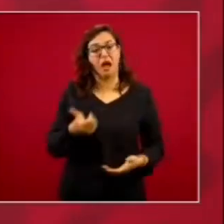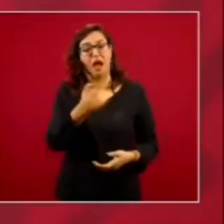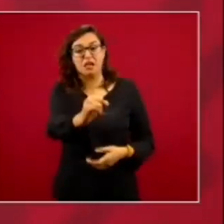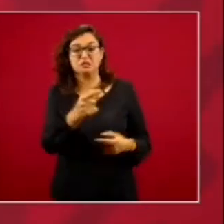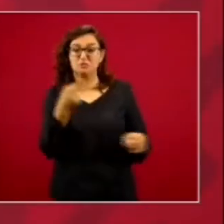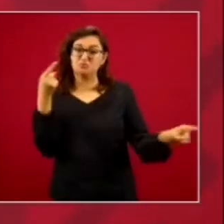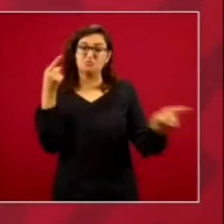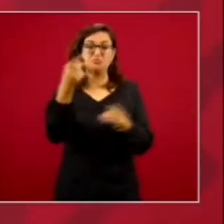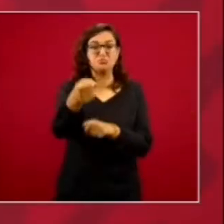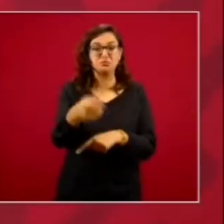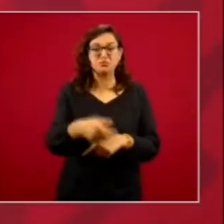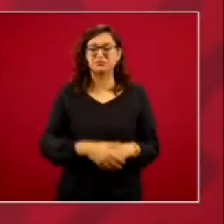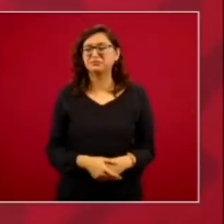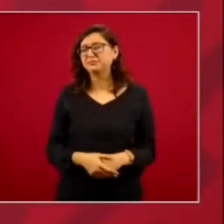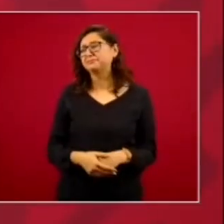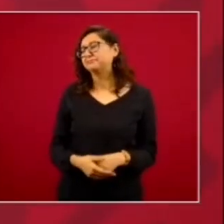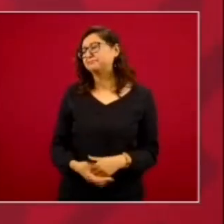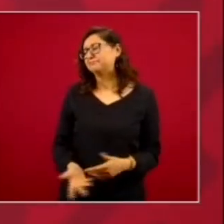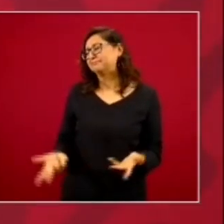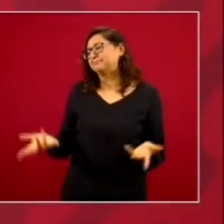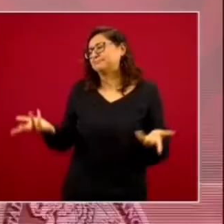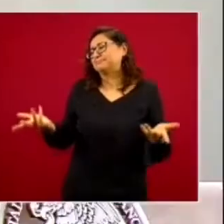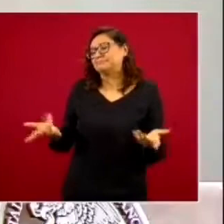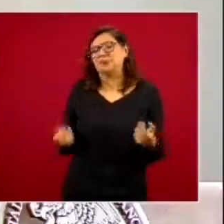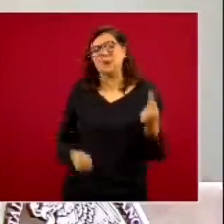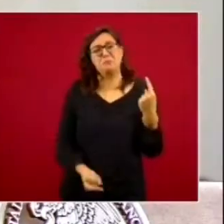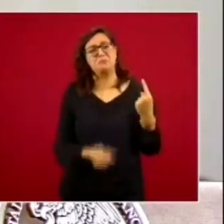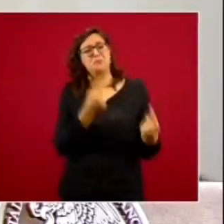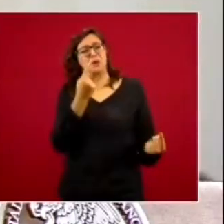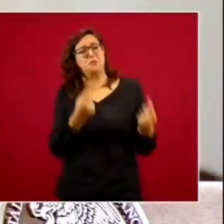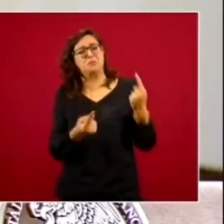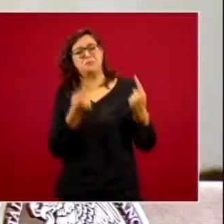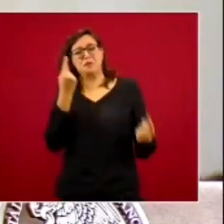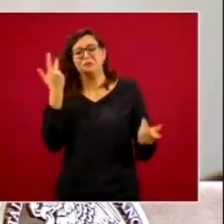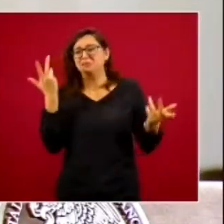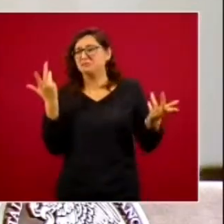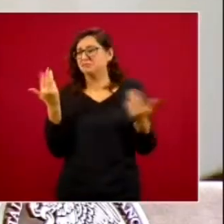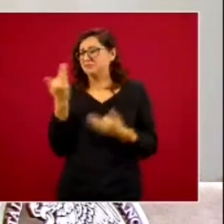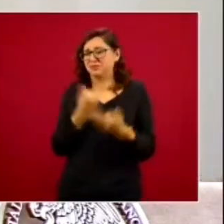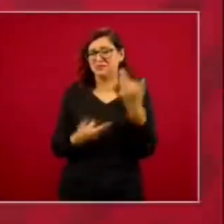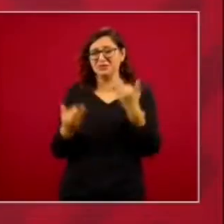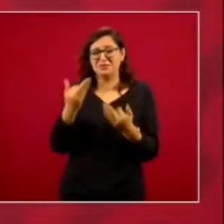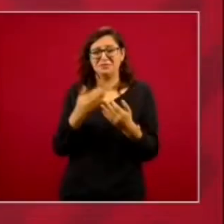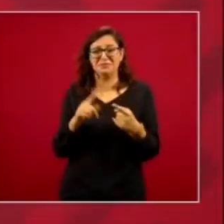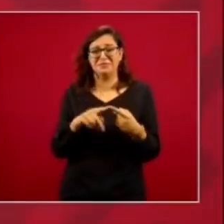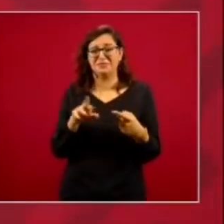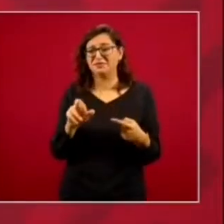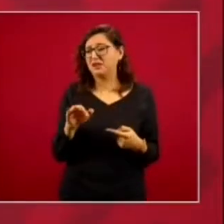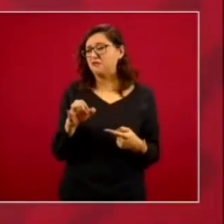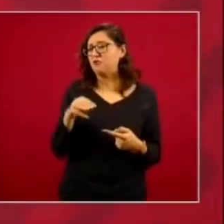De eso me acusan el Reforma y